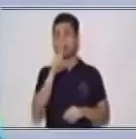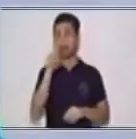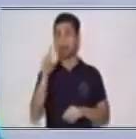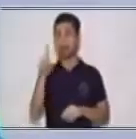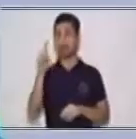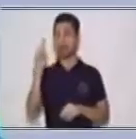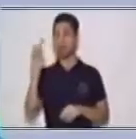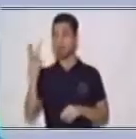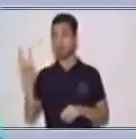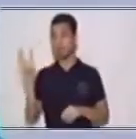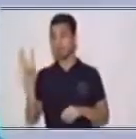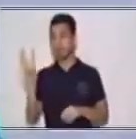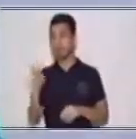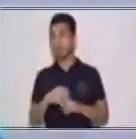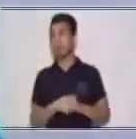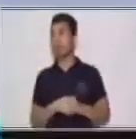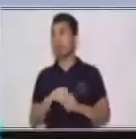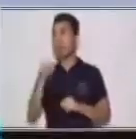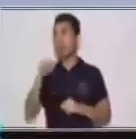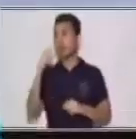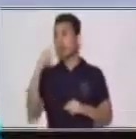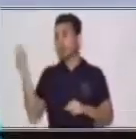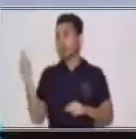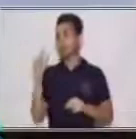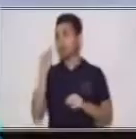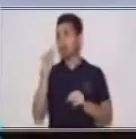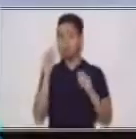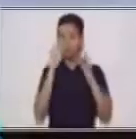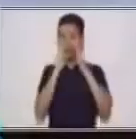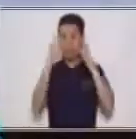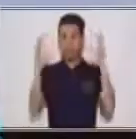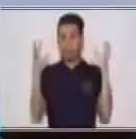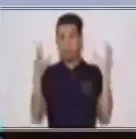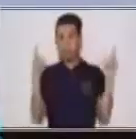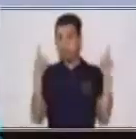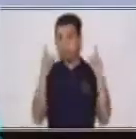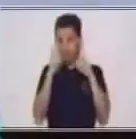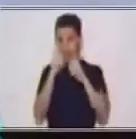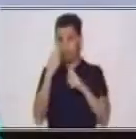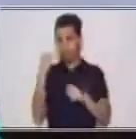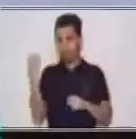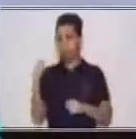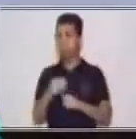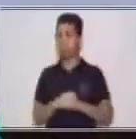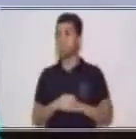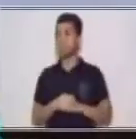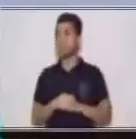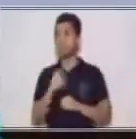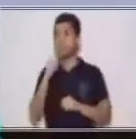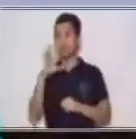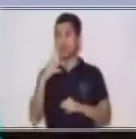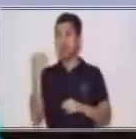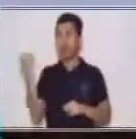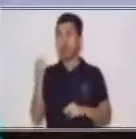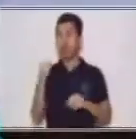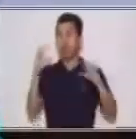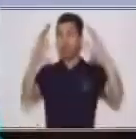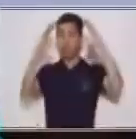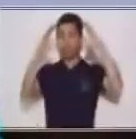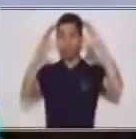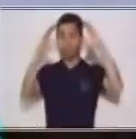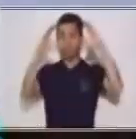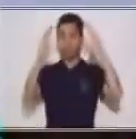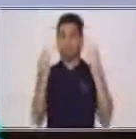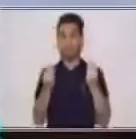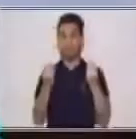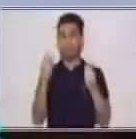vamos a trabajar con un problema un poquito más grande, un poquito más complicado. Entonces, vamos a aplicar aún esta determinante